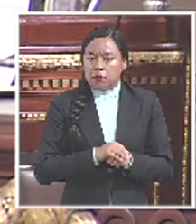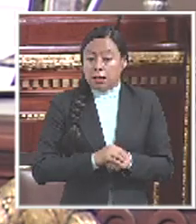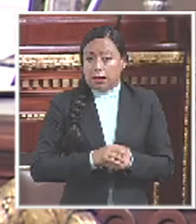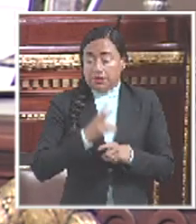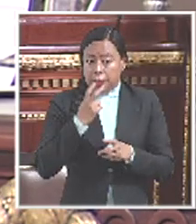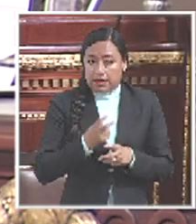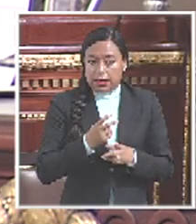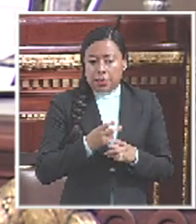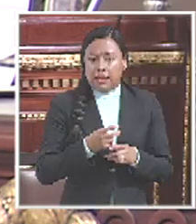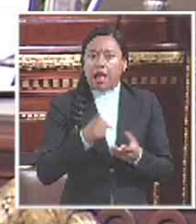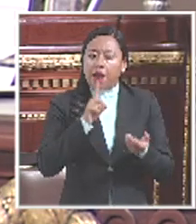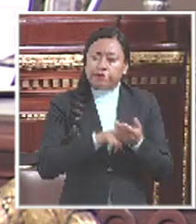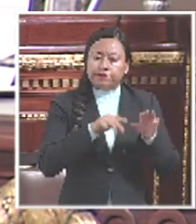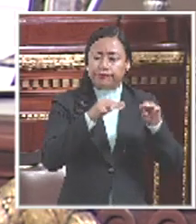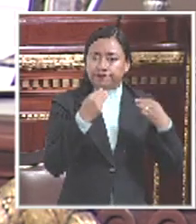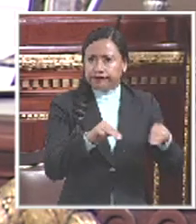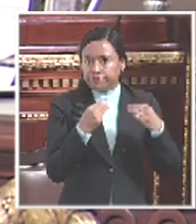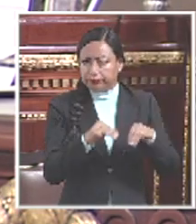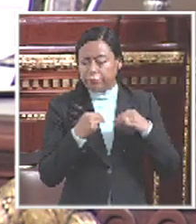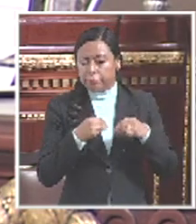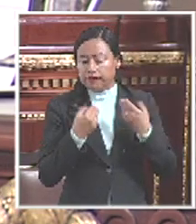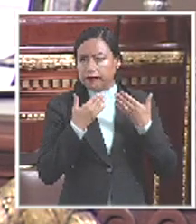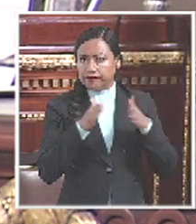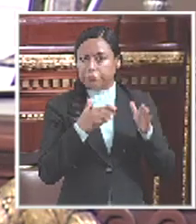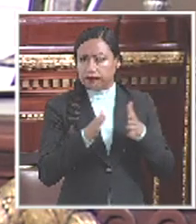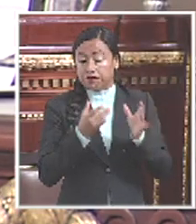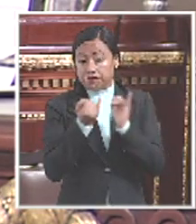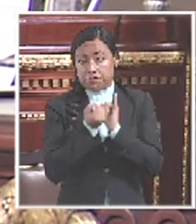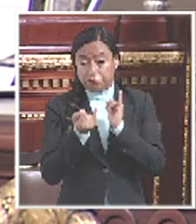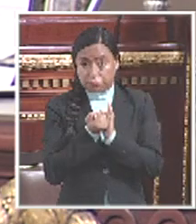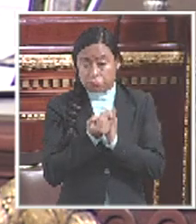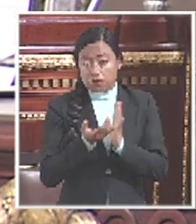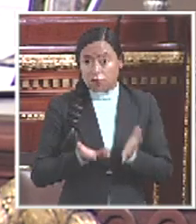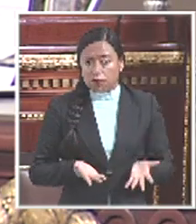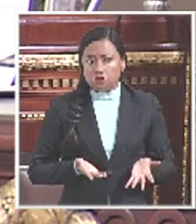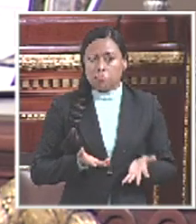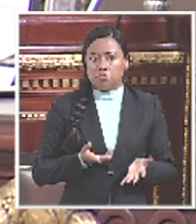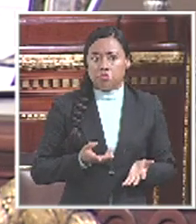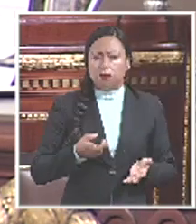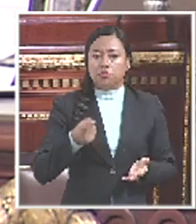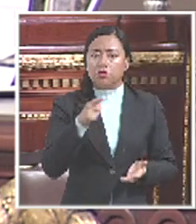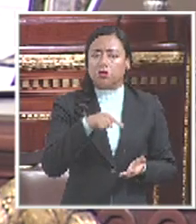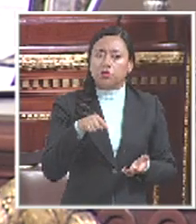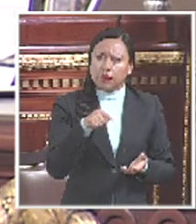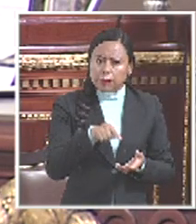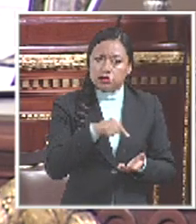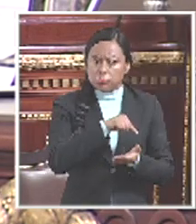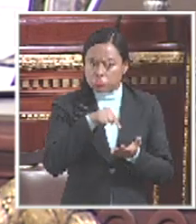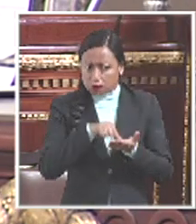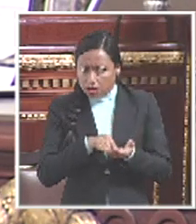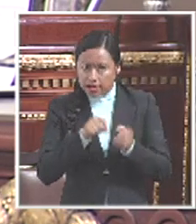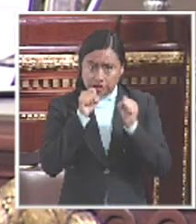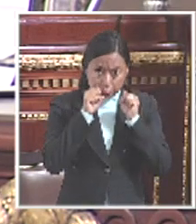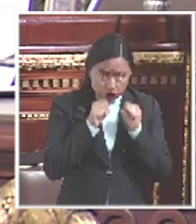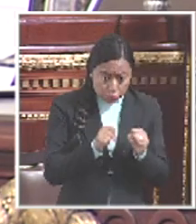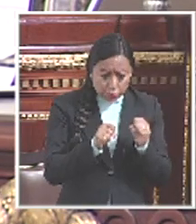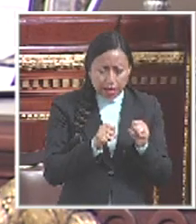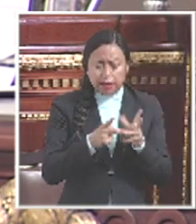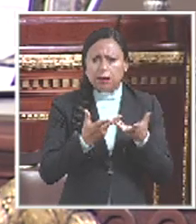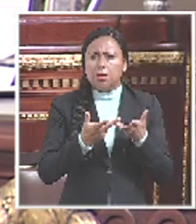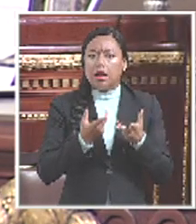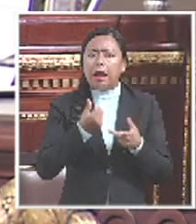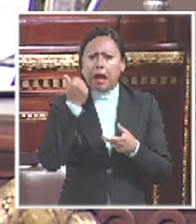mercados públicos, así como el estado en el que se encuentran en cuanto a seguridad, censo de alumnas